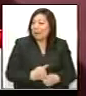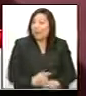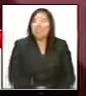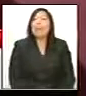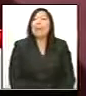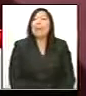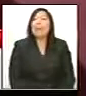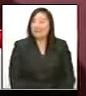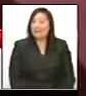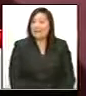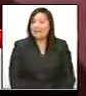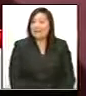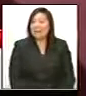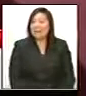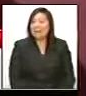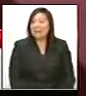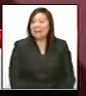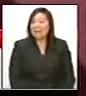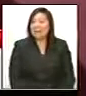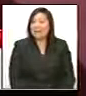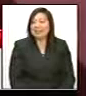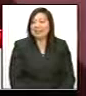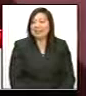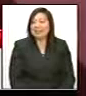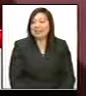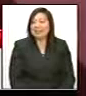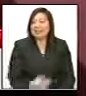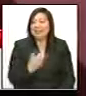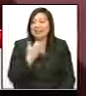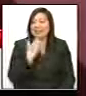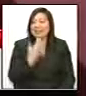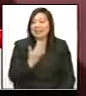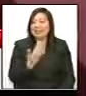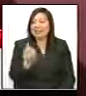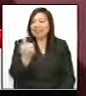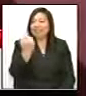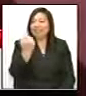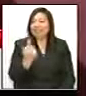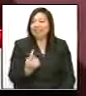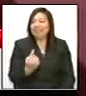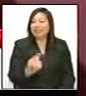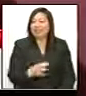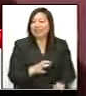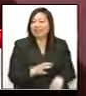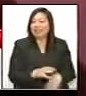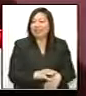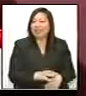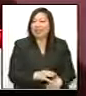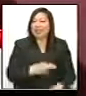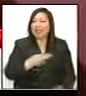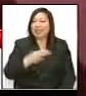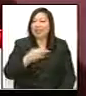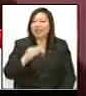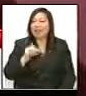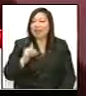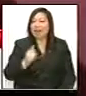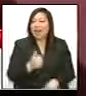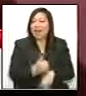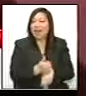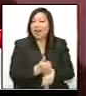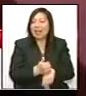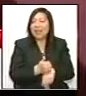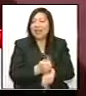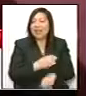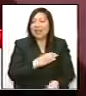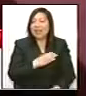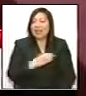a llamar, y agradecer la presencia del doctor Henry Gamboa Serpa, asesor de la Direza